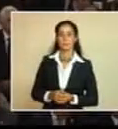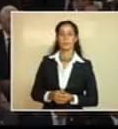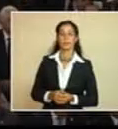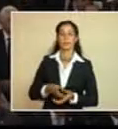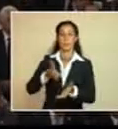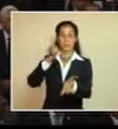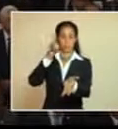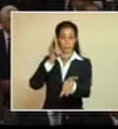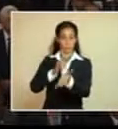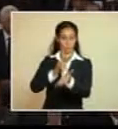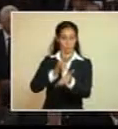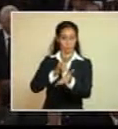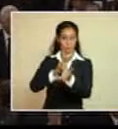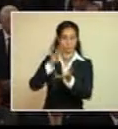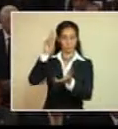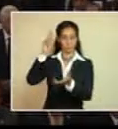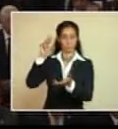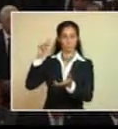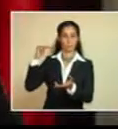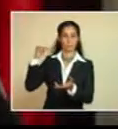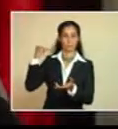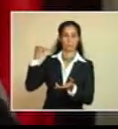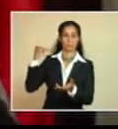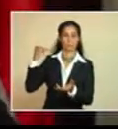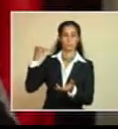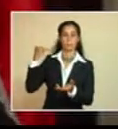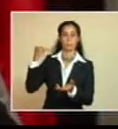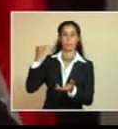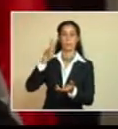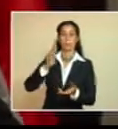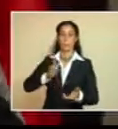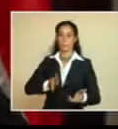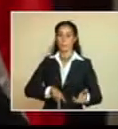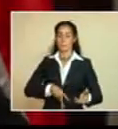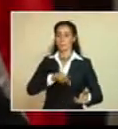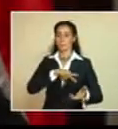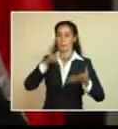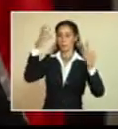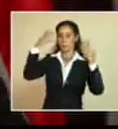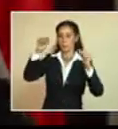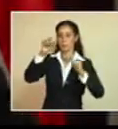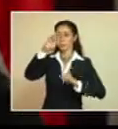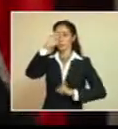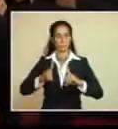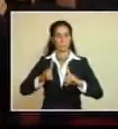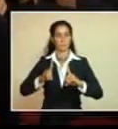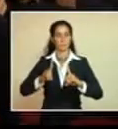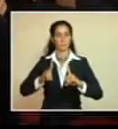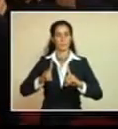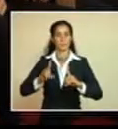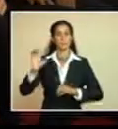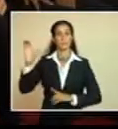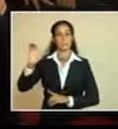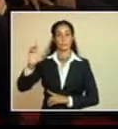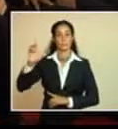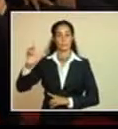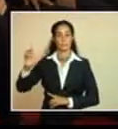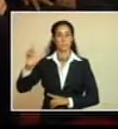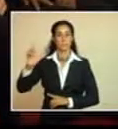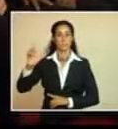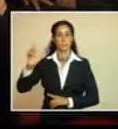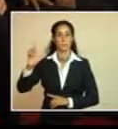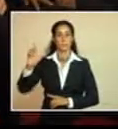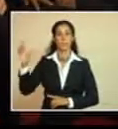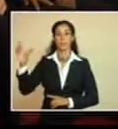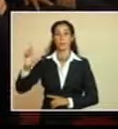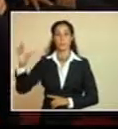el año 2013, comenzando el 7 de enero, aunando todos los sectores que conforman la sociedad dominicana,